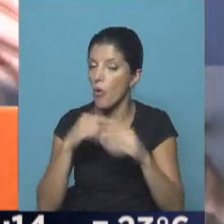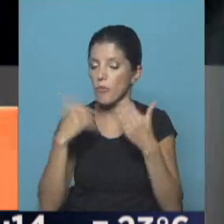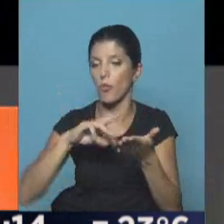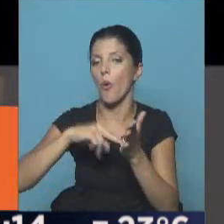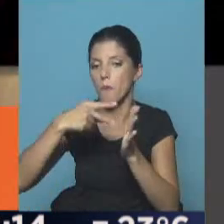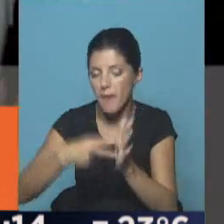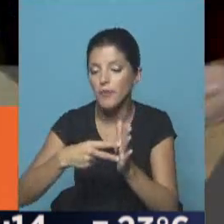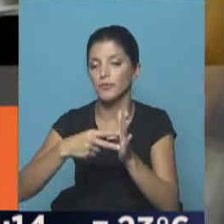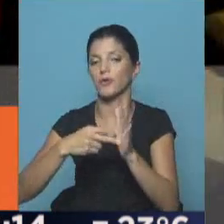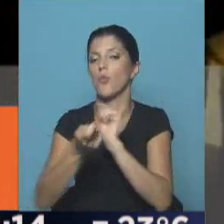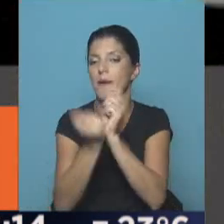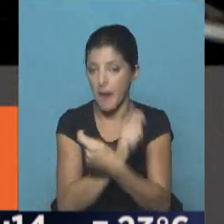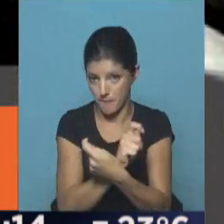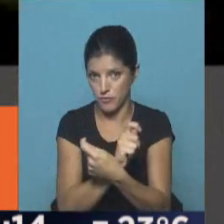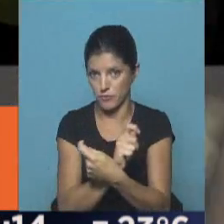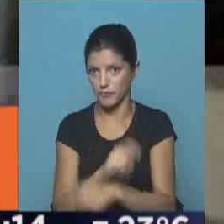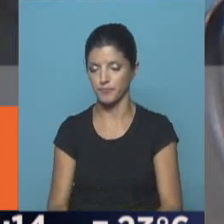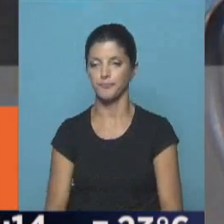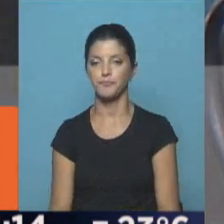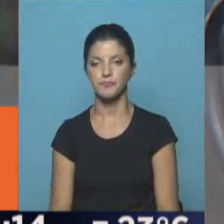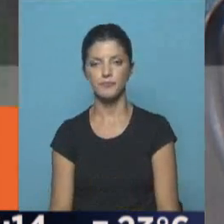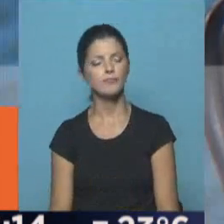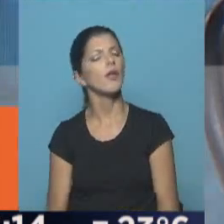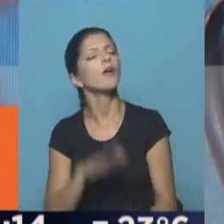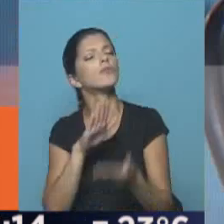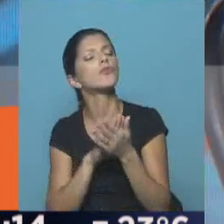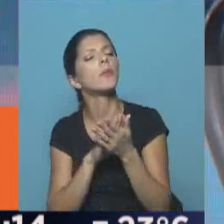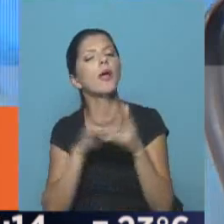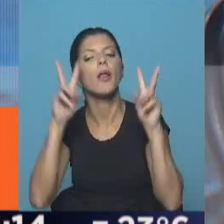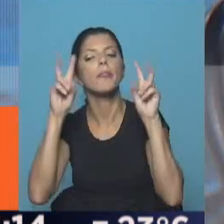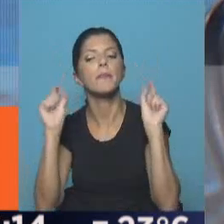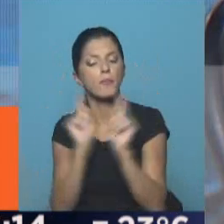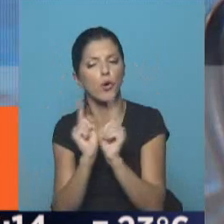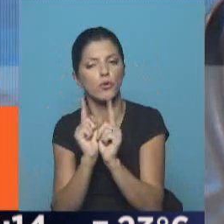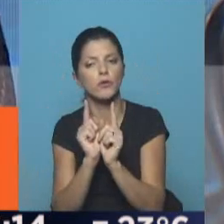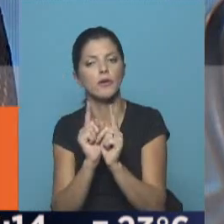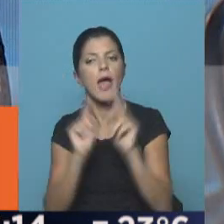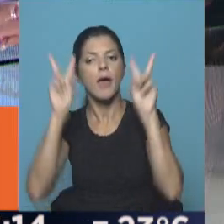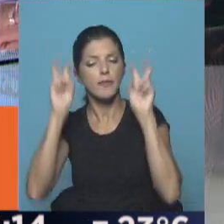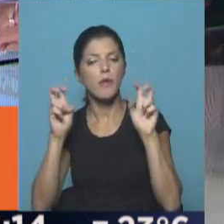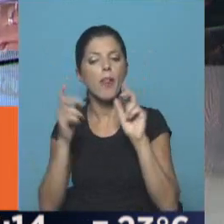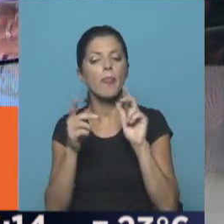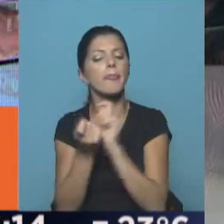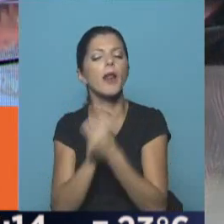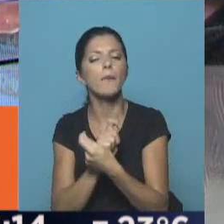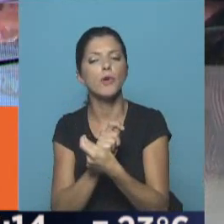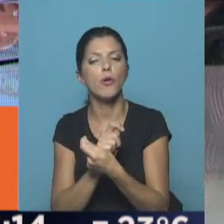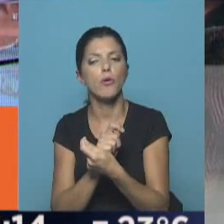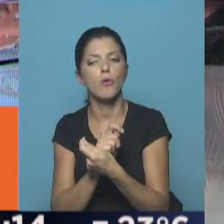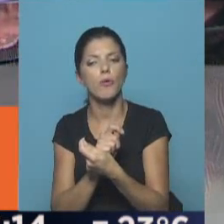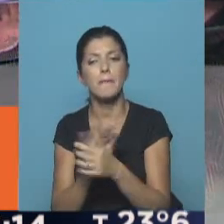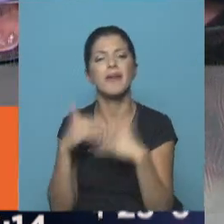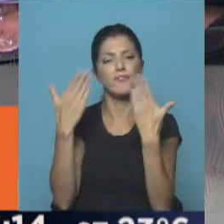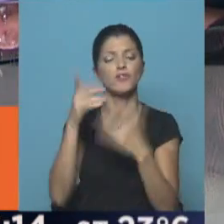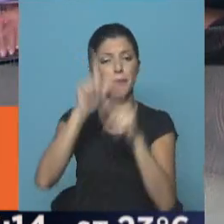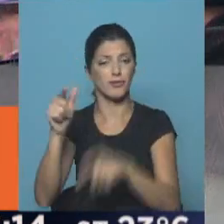para consolidar esa postura o esa promesa. Y brevemente el tema de lo que quiere, en términos de la reforma que quiere imponer este beneficio a los